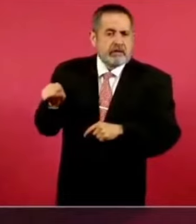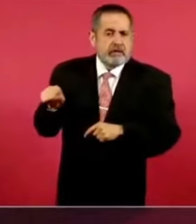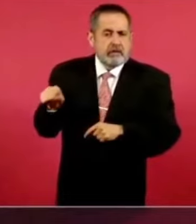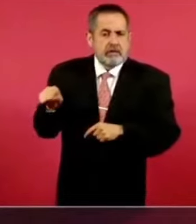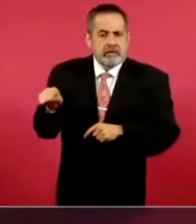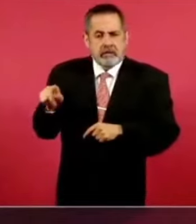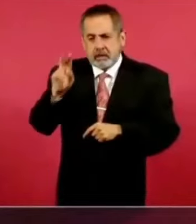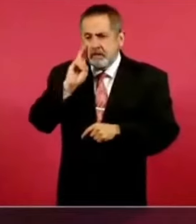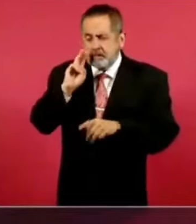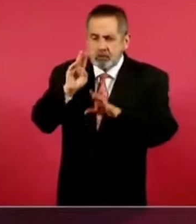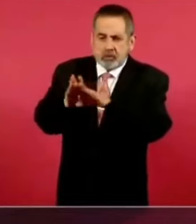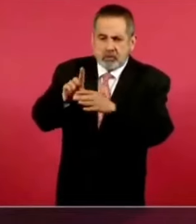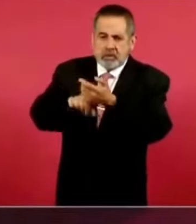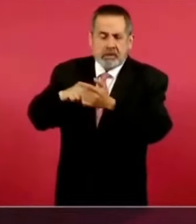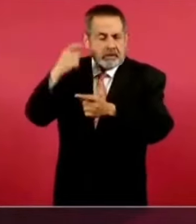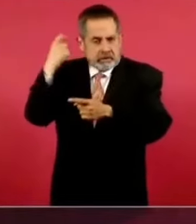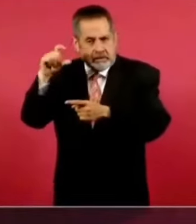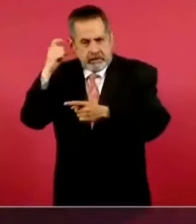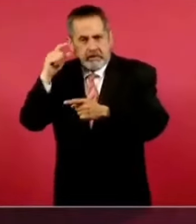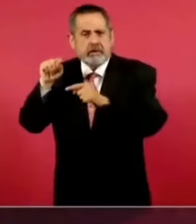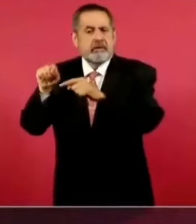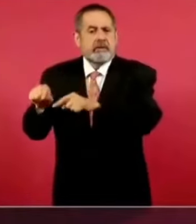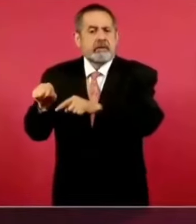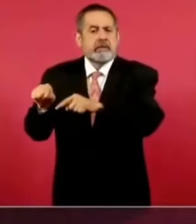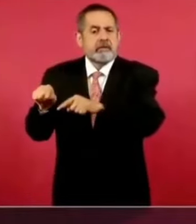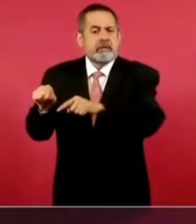a cabo en Querétaro